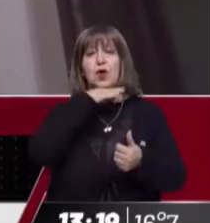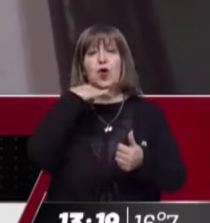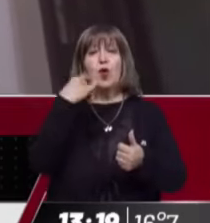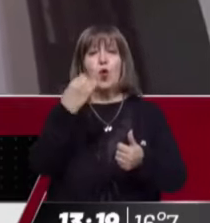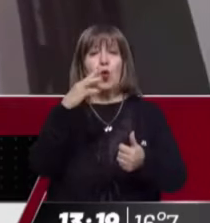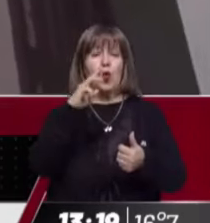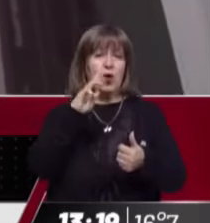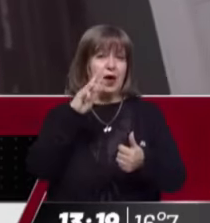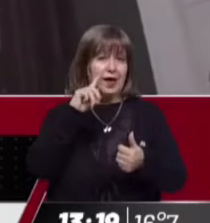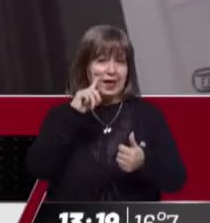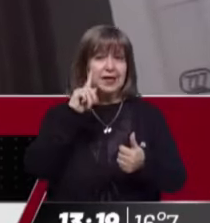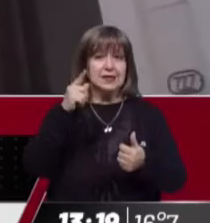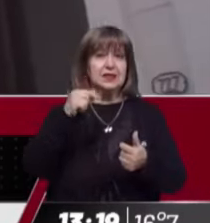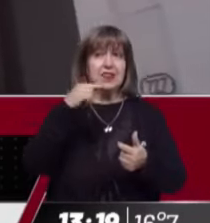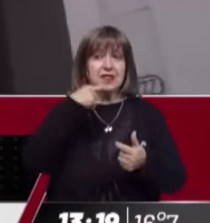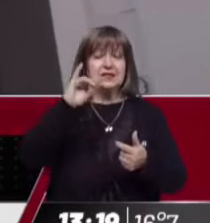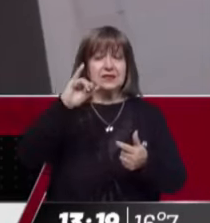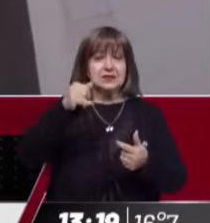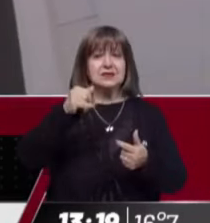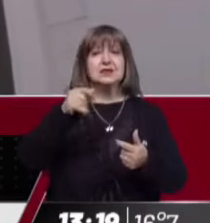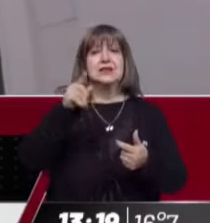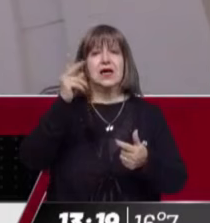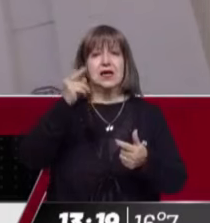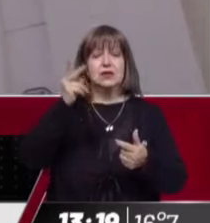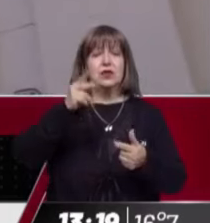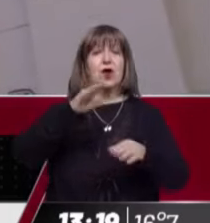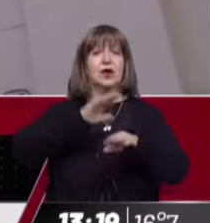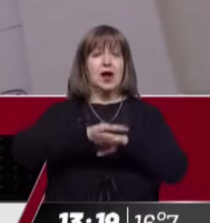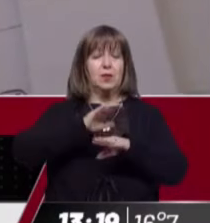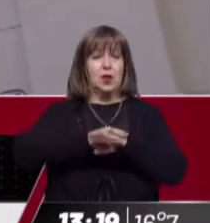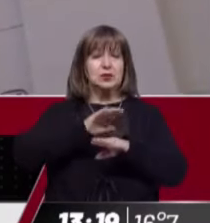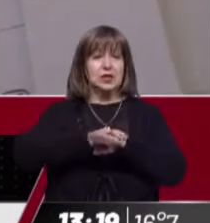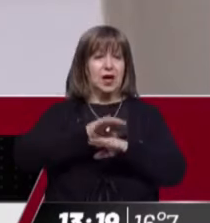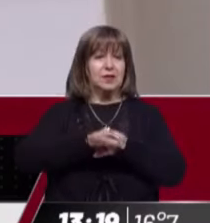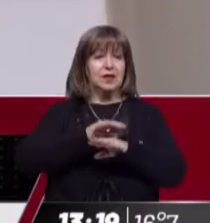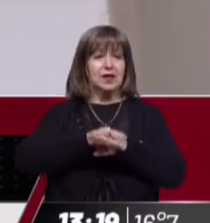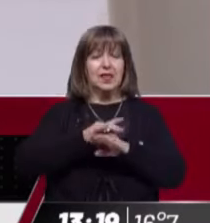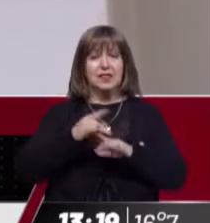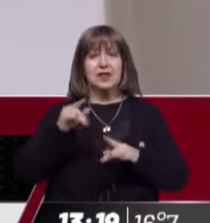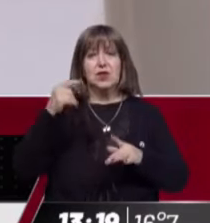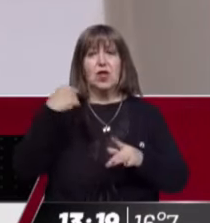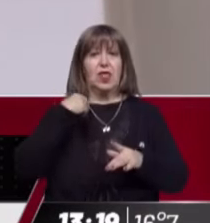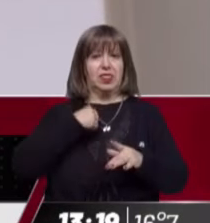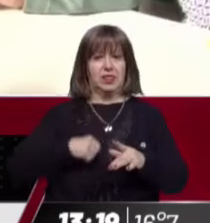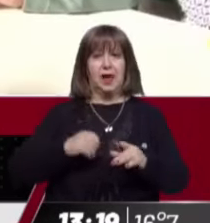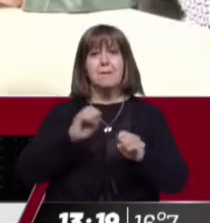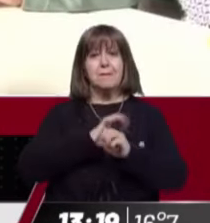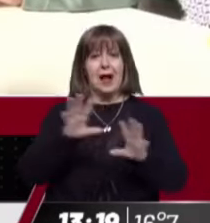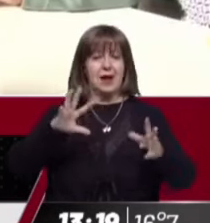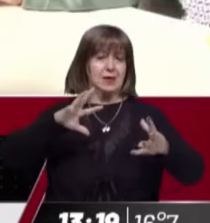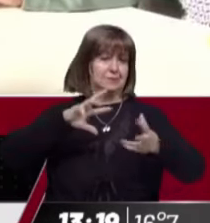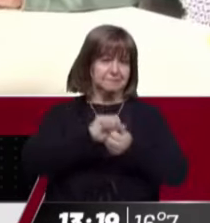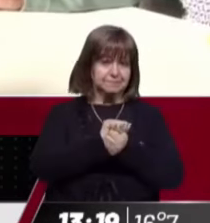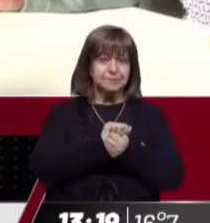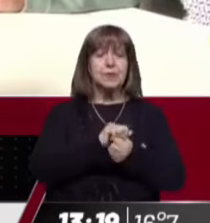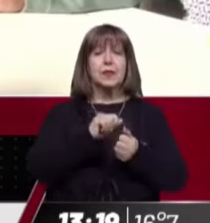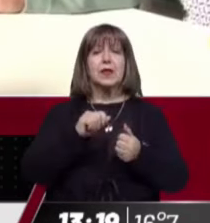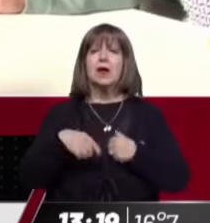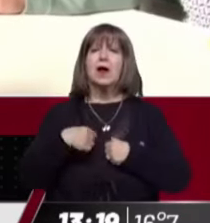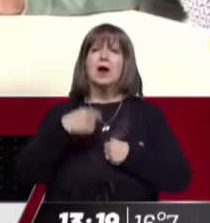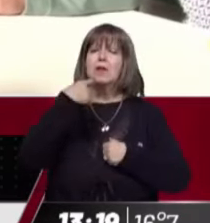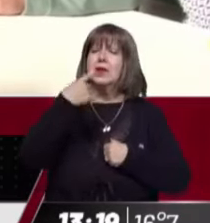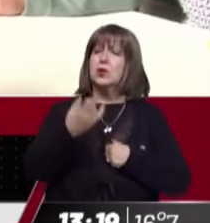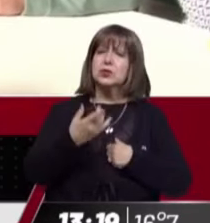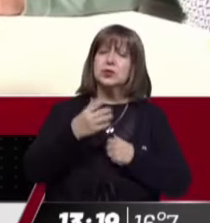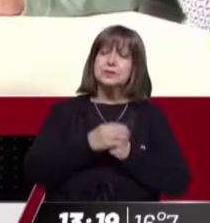los tantos responsables que, si sale la ley, van a ser responsables de toda esta tragedia. Aprovechamos para preguntar qué pasa con la leche que